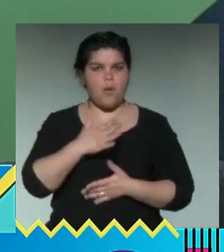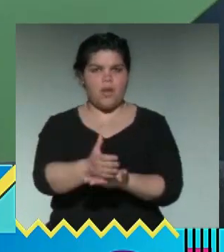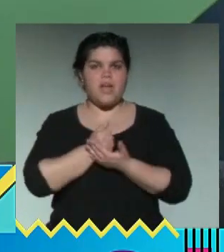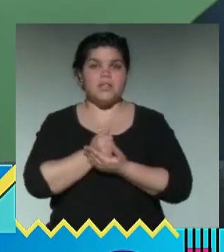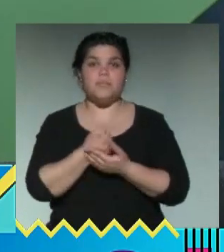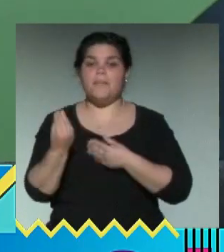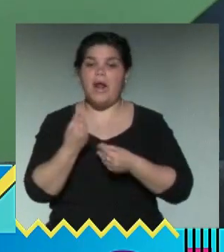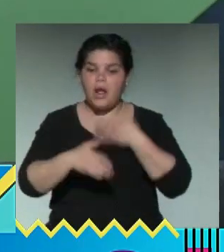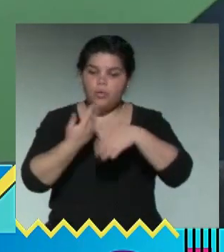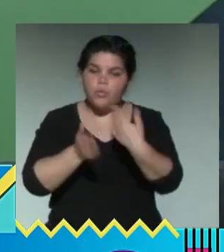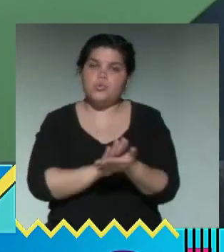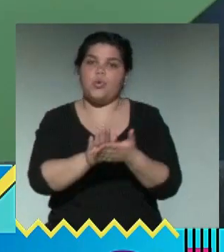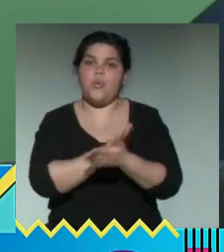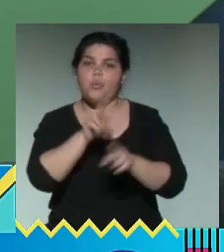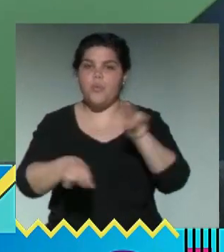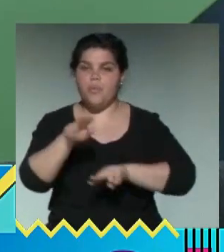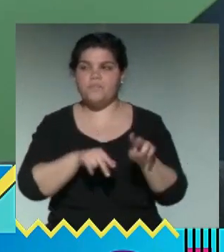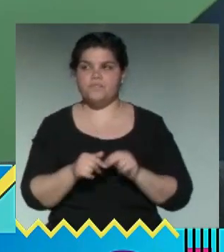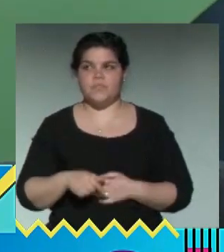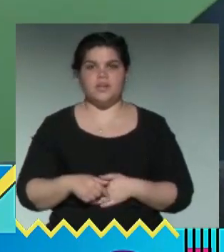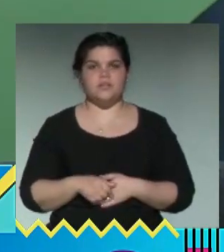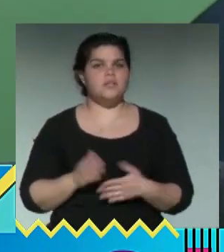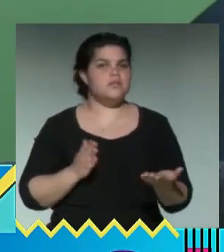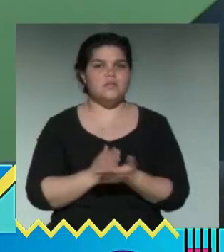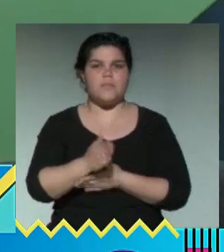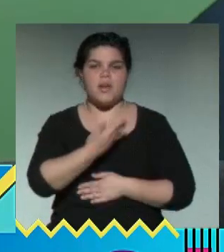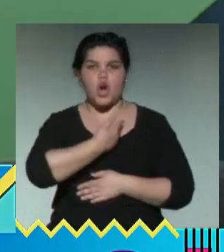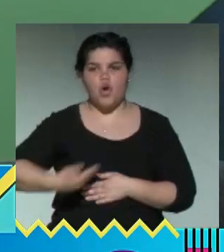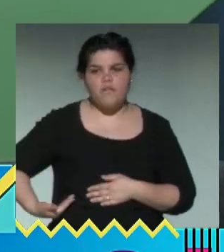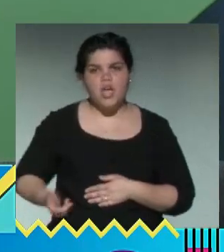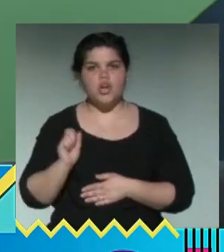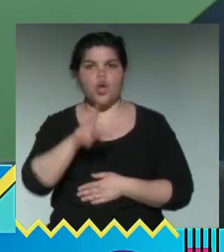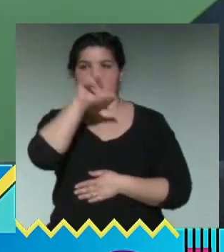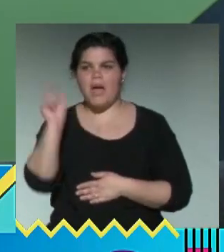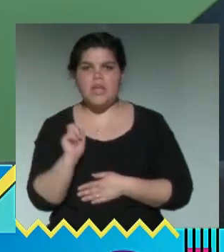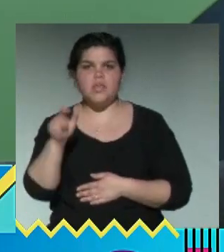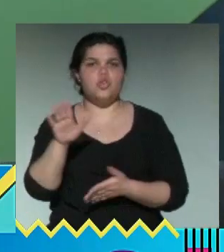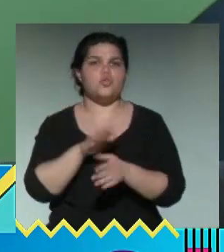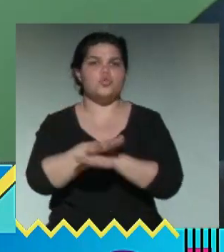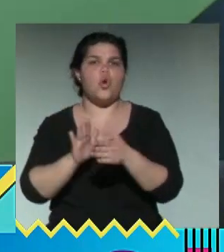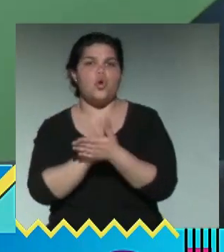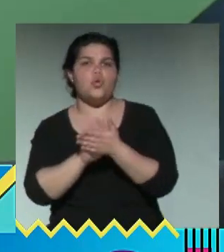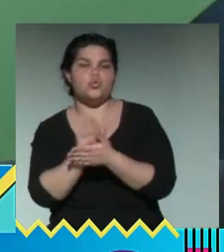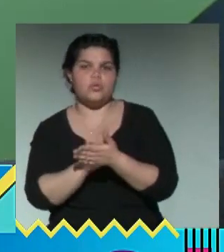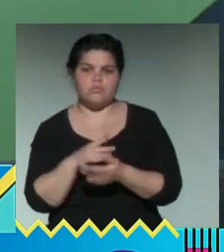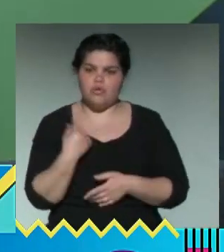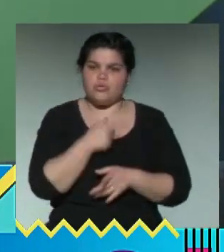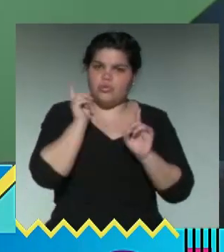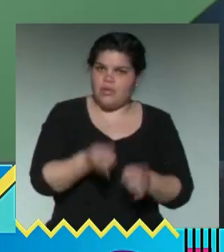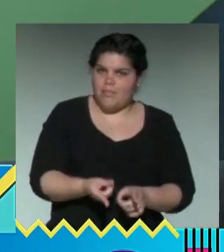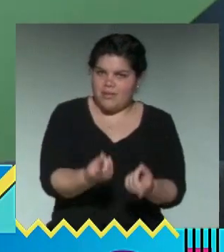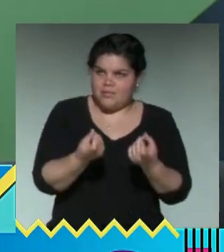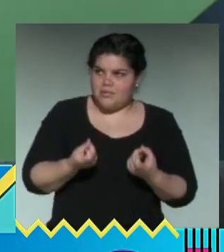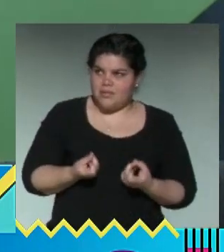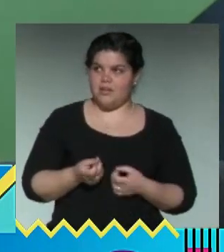lo menos yo he escuchado mucho de el Estado tiene que solucionar, el país tiene que solucionar, pero si no empezamos a buscar una solución desde lo que tenemos al alcance,